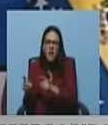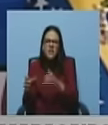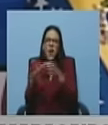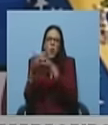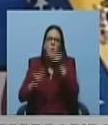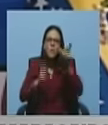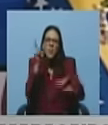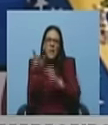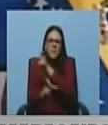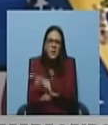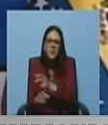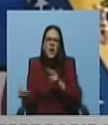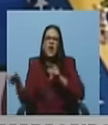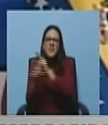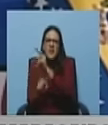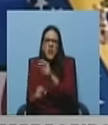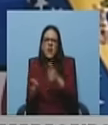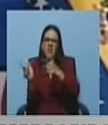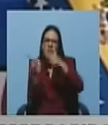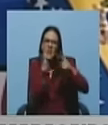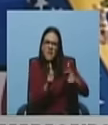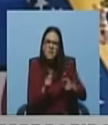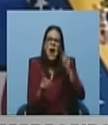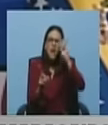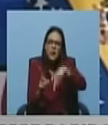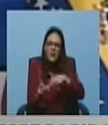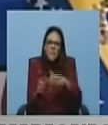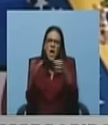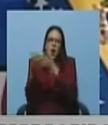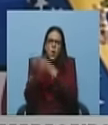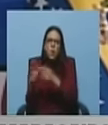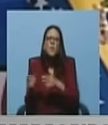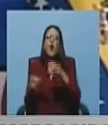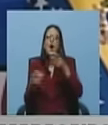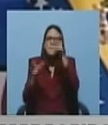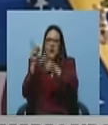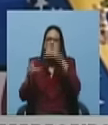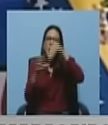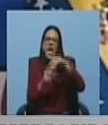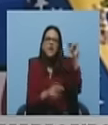personas, la violencia, el tráfico de armas, hay un grupo de personas del estado Zulia.